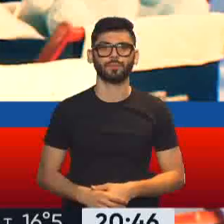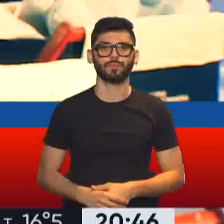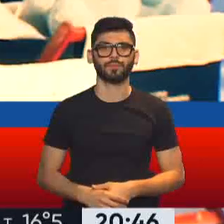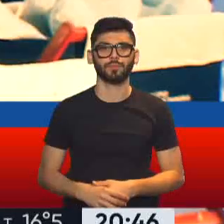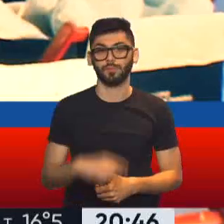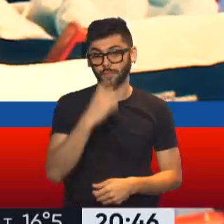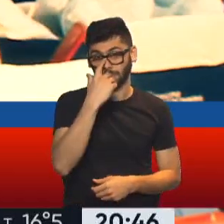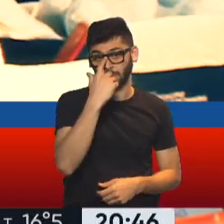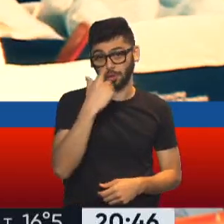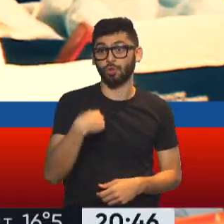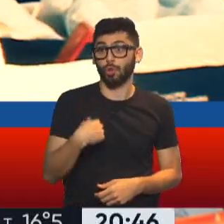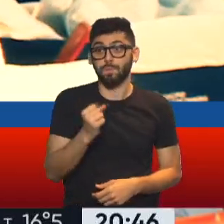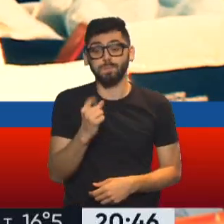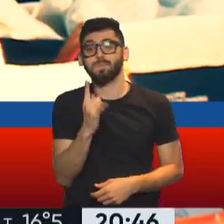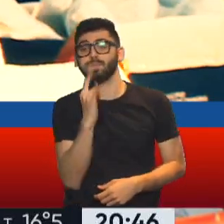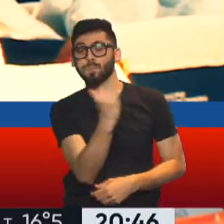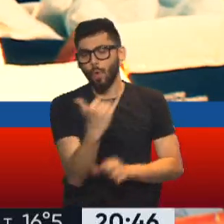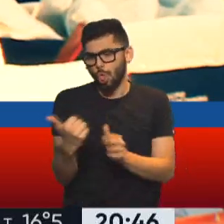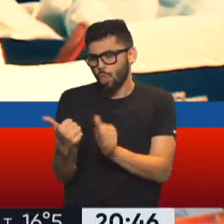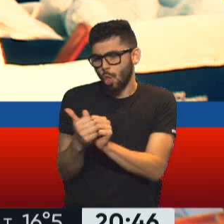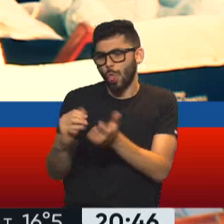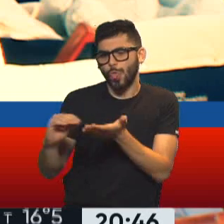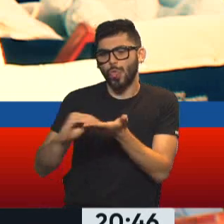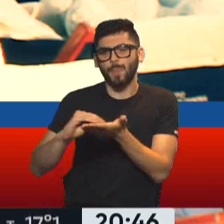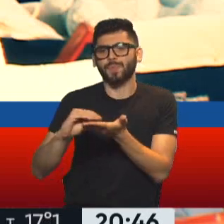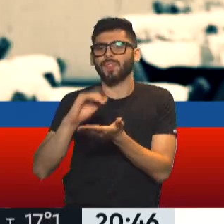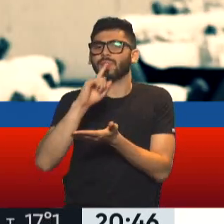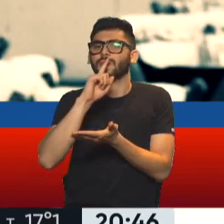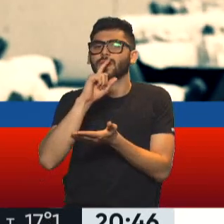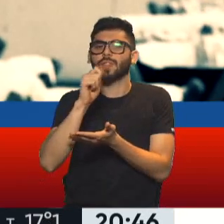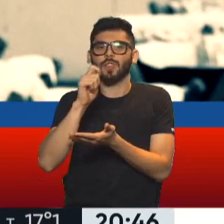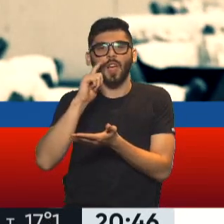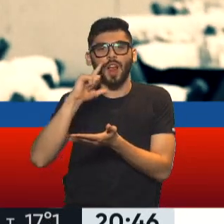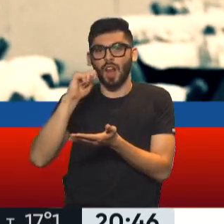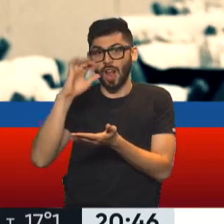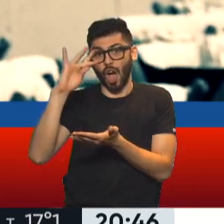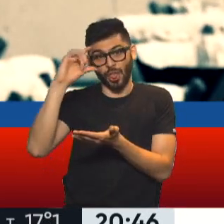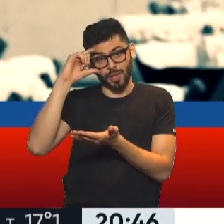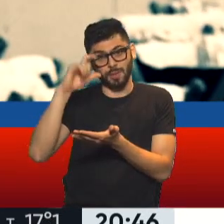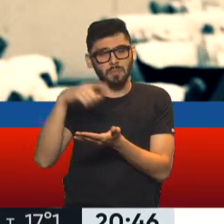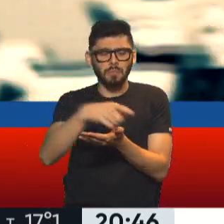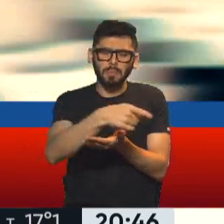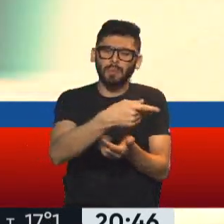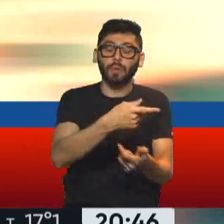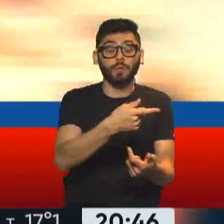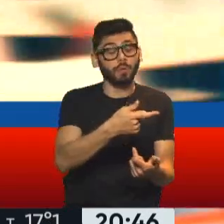Yo fui uno de los denunciantes junto con el diputado Tailade. Fue un